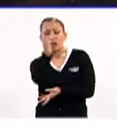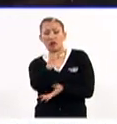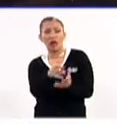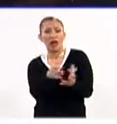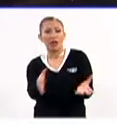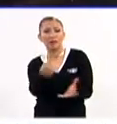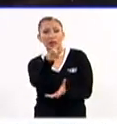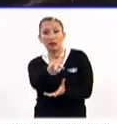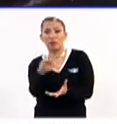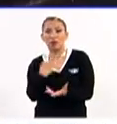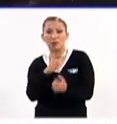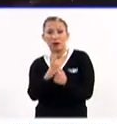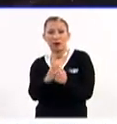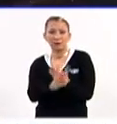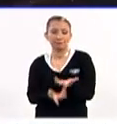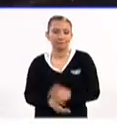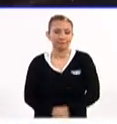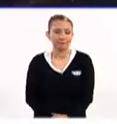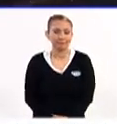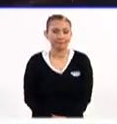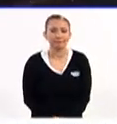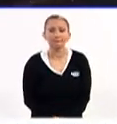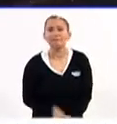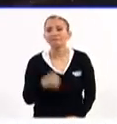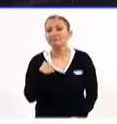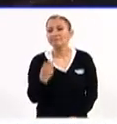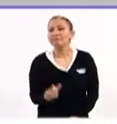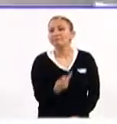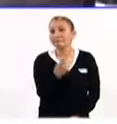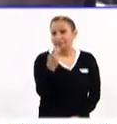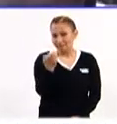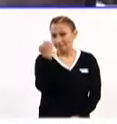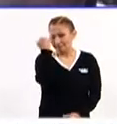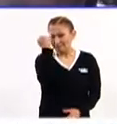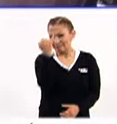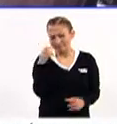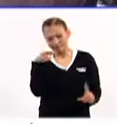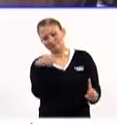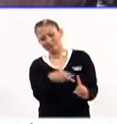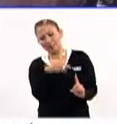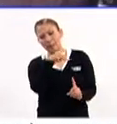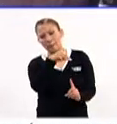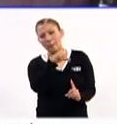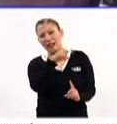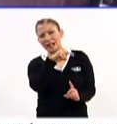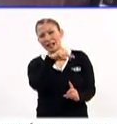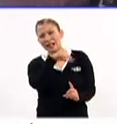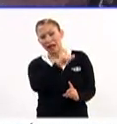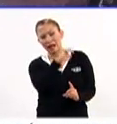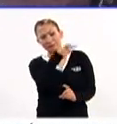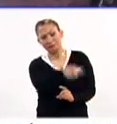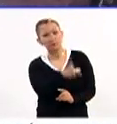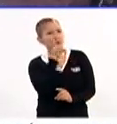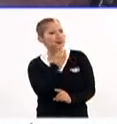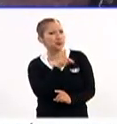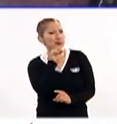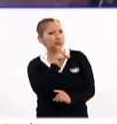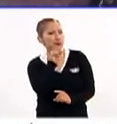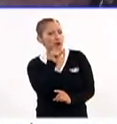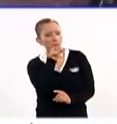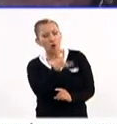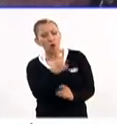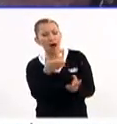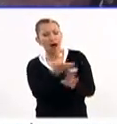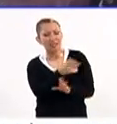traidores a la patria. Doctor, yo quisiera preguntarle si esta visión de Doña Marina o de la Malinche como